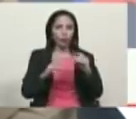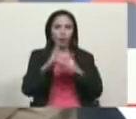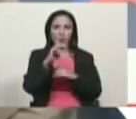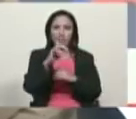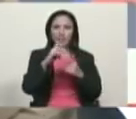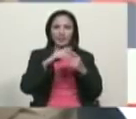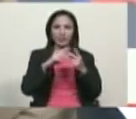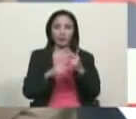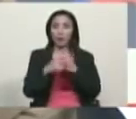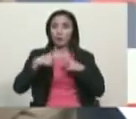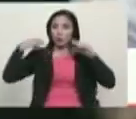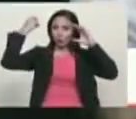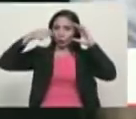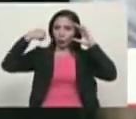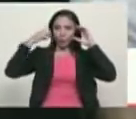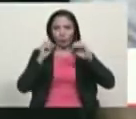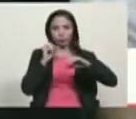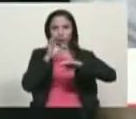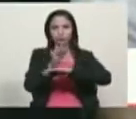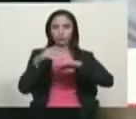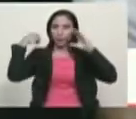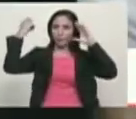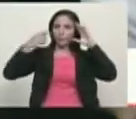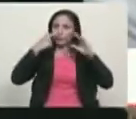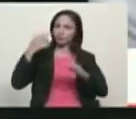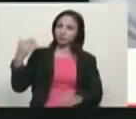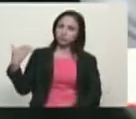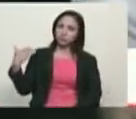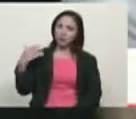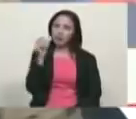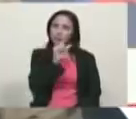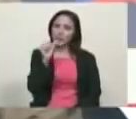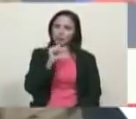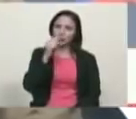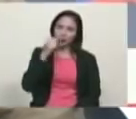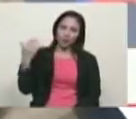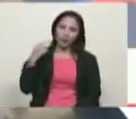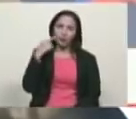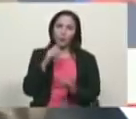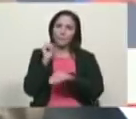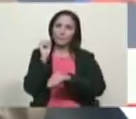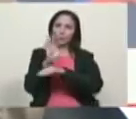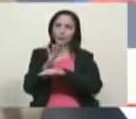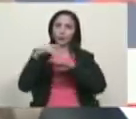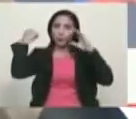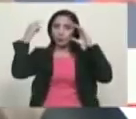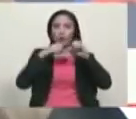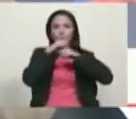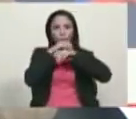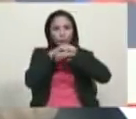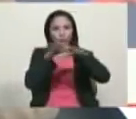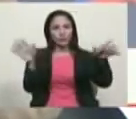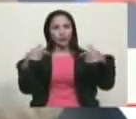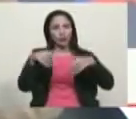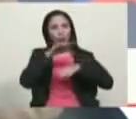yo lancé un video hace unos días atrás, un mensaje al pueblo de Estados